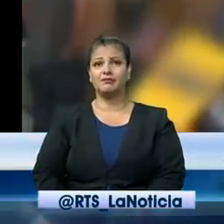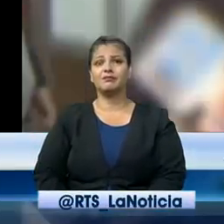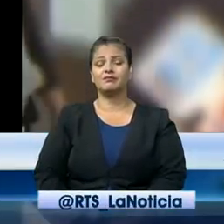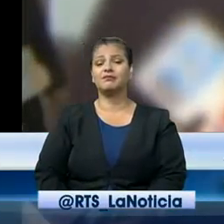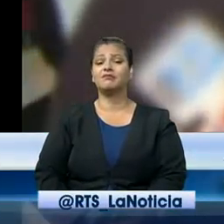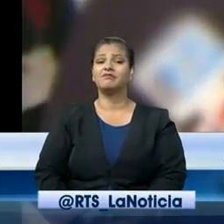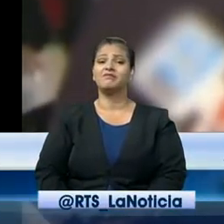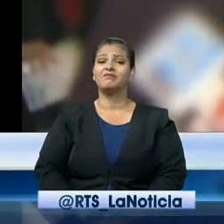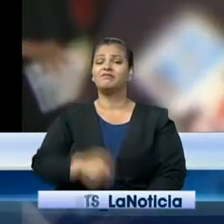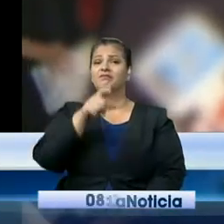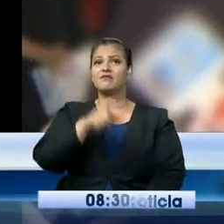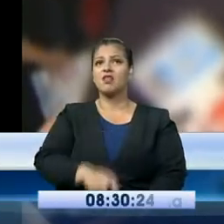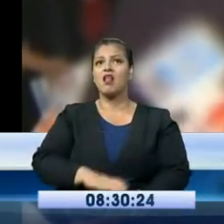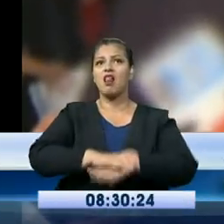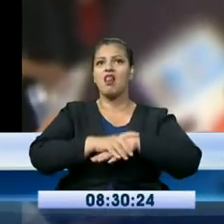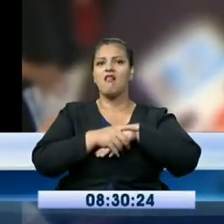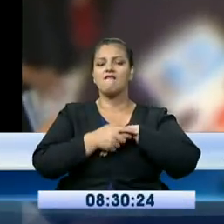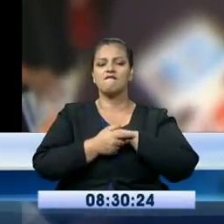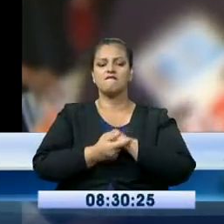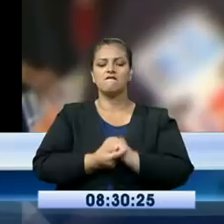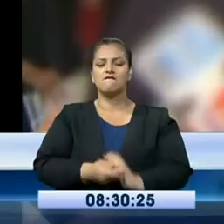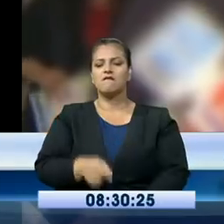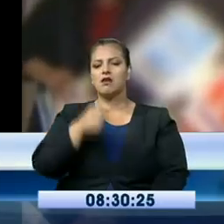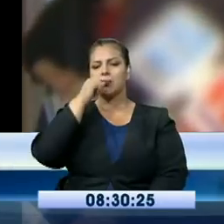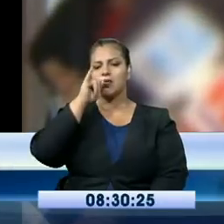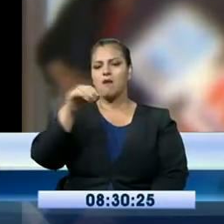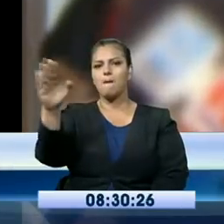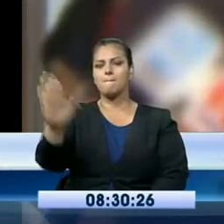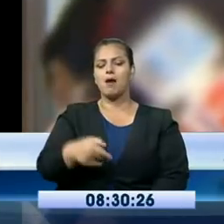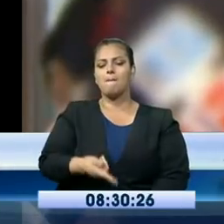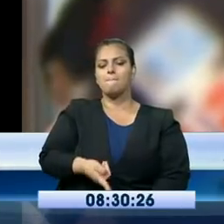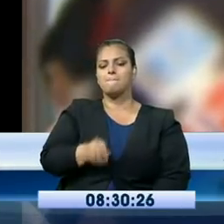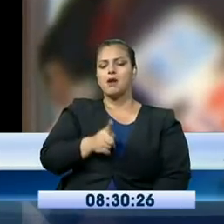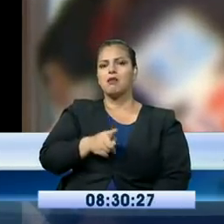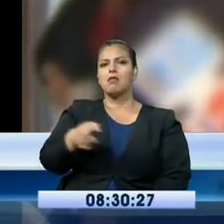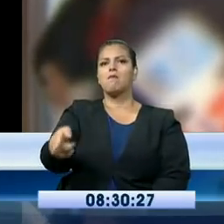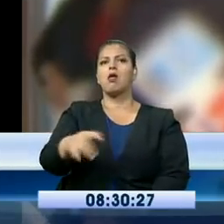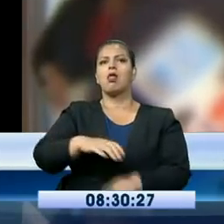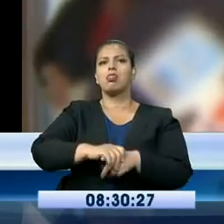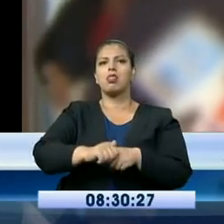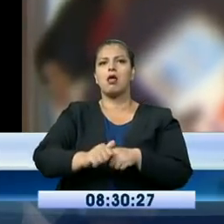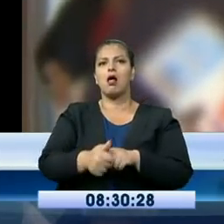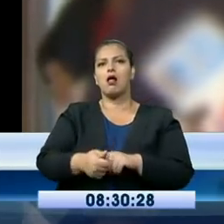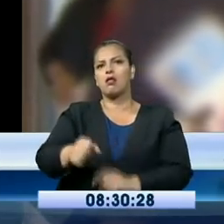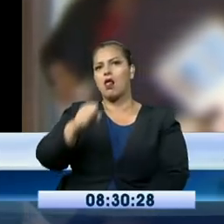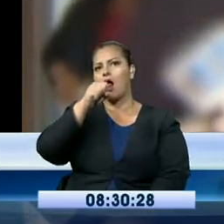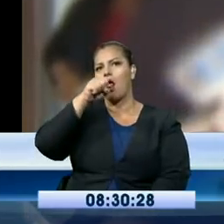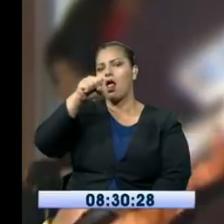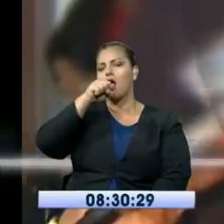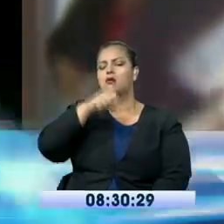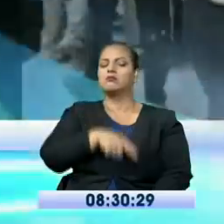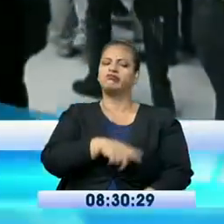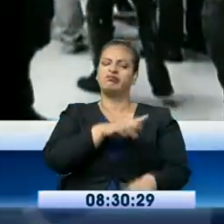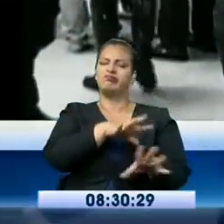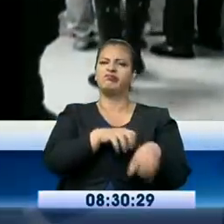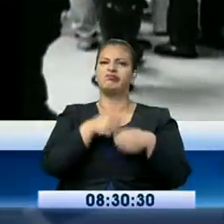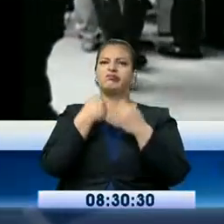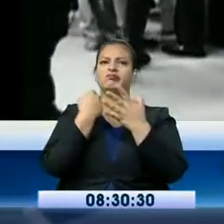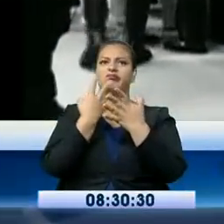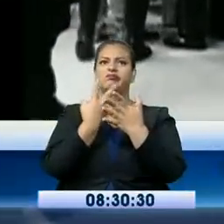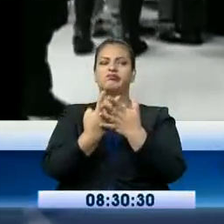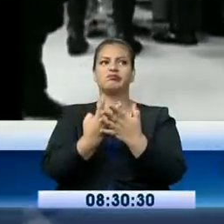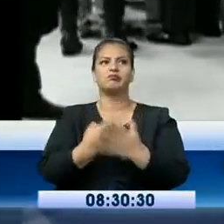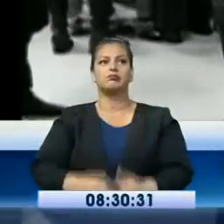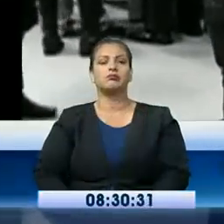la fiscalía lo que va a hacer es iniciar una investigación a fin de dar con el paradero este libido y proceder a su aprehensión según